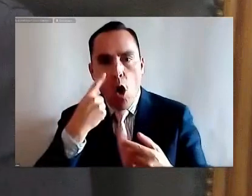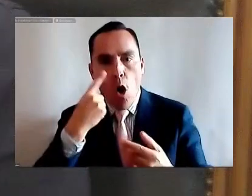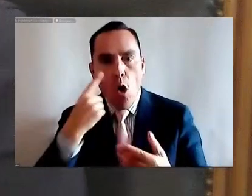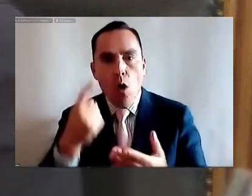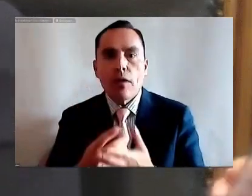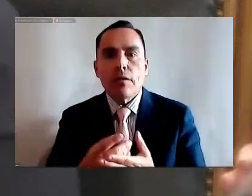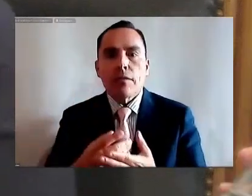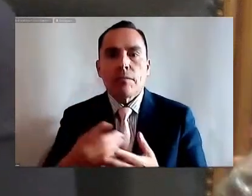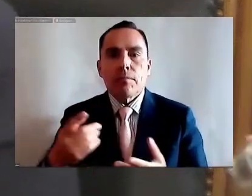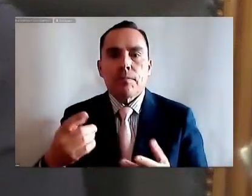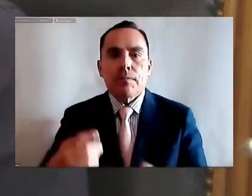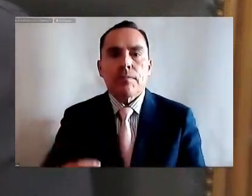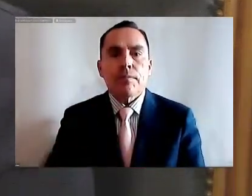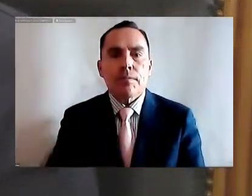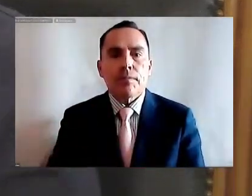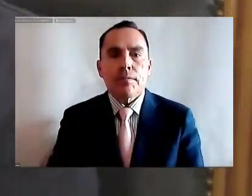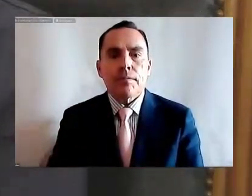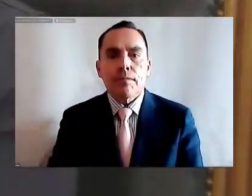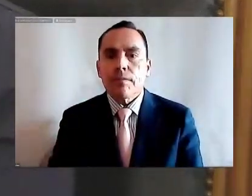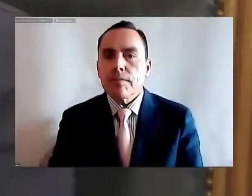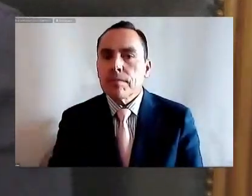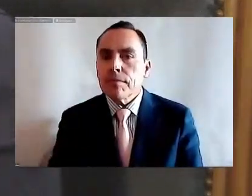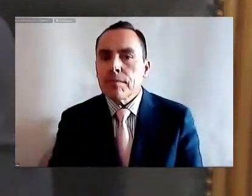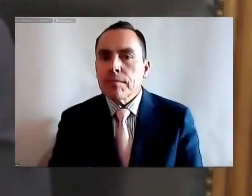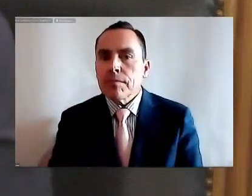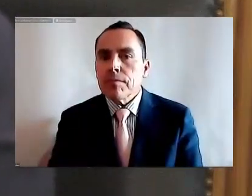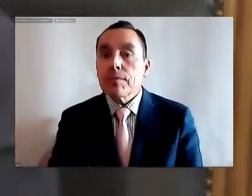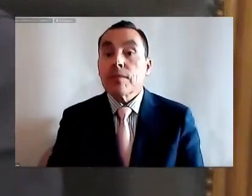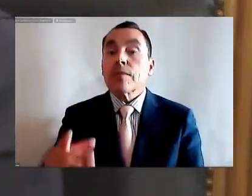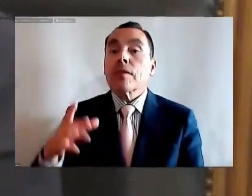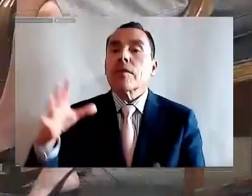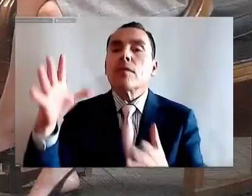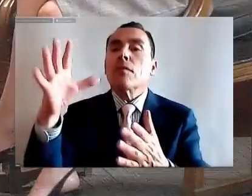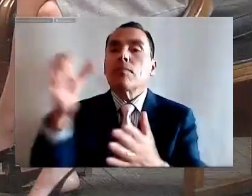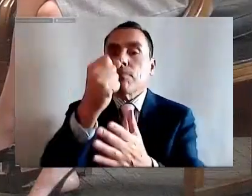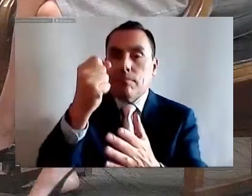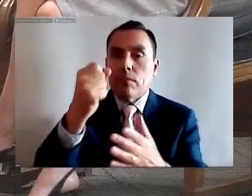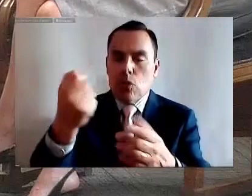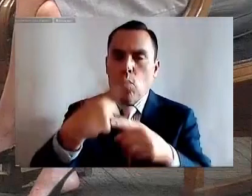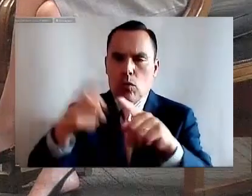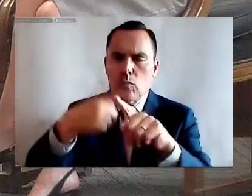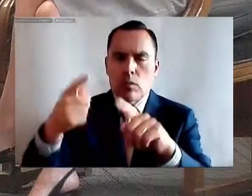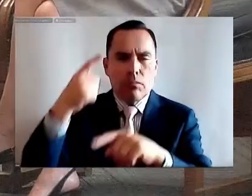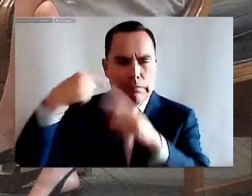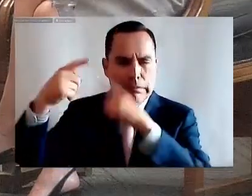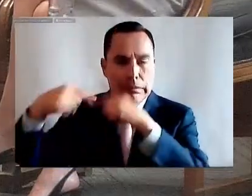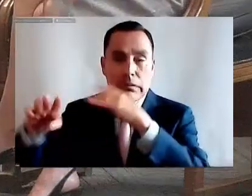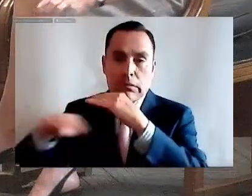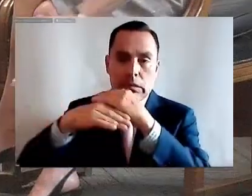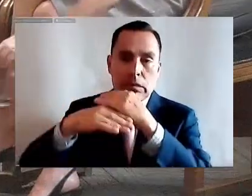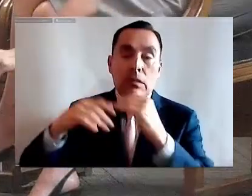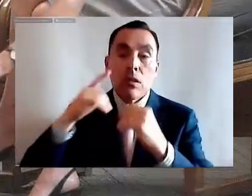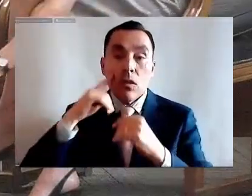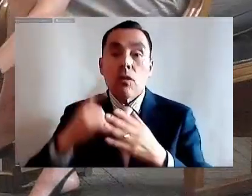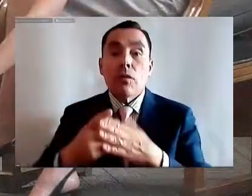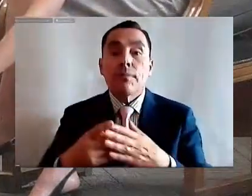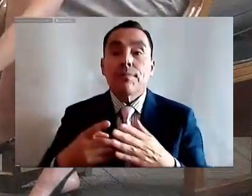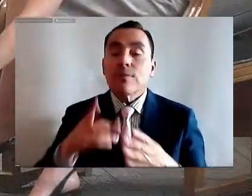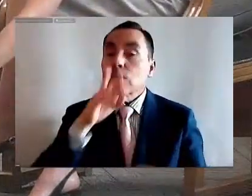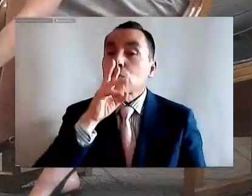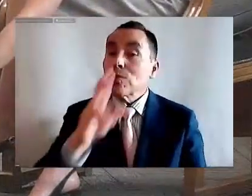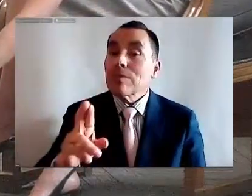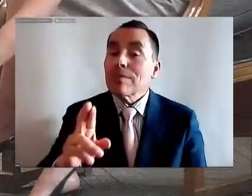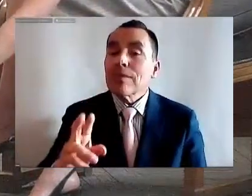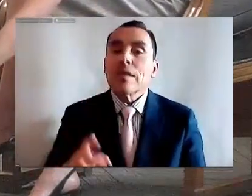en conjunto. Retomando un poco lo que señaló al final de su exposición, de su respuesta a María Paz, en el fondo este